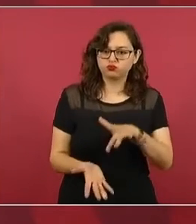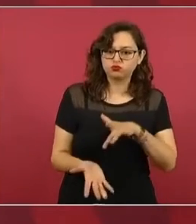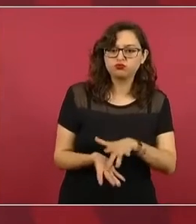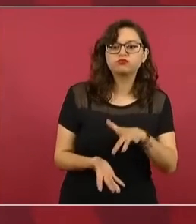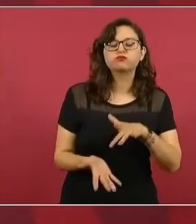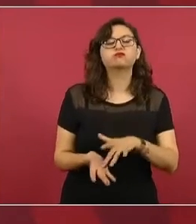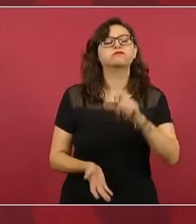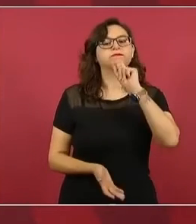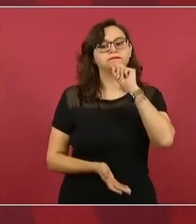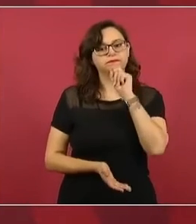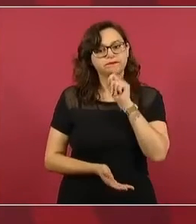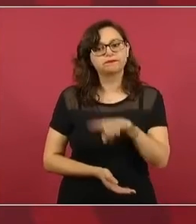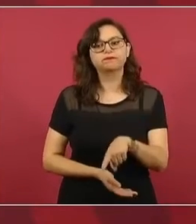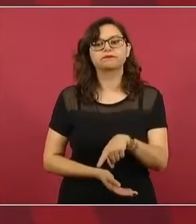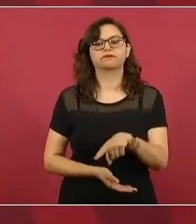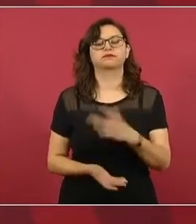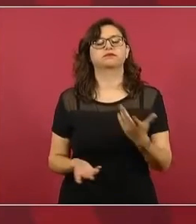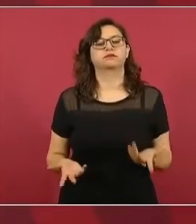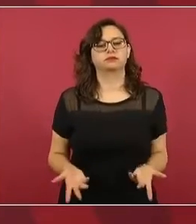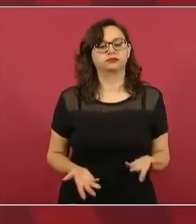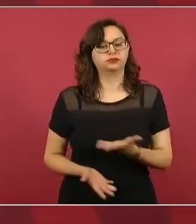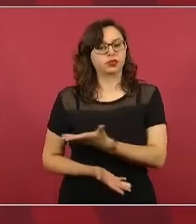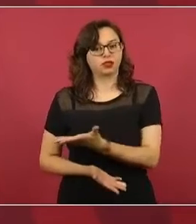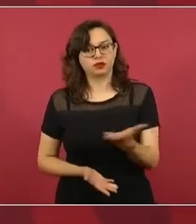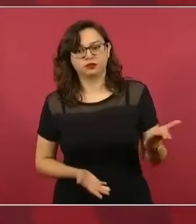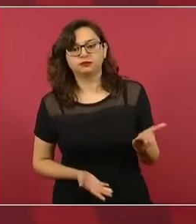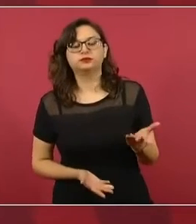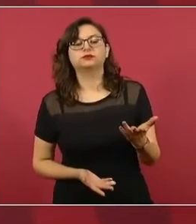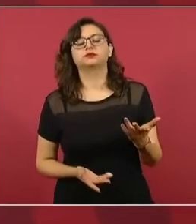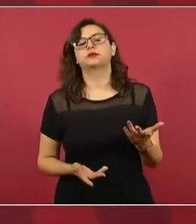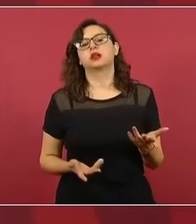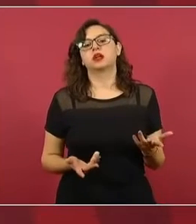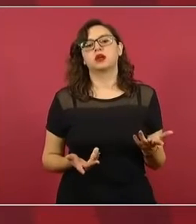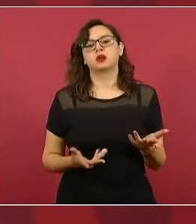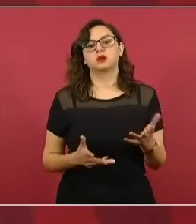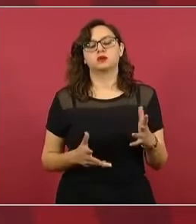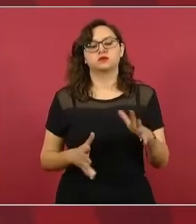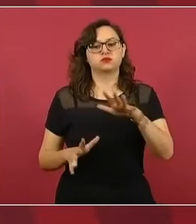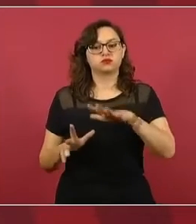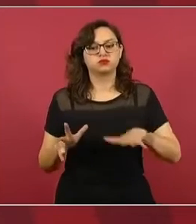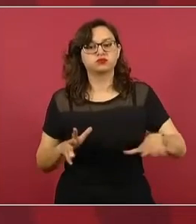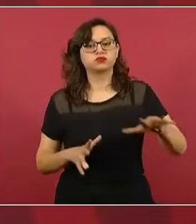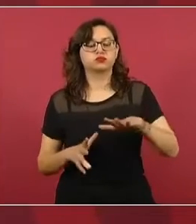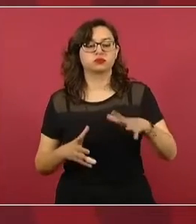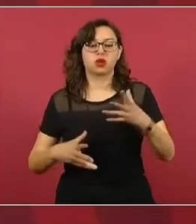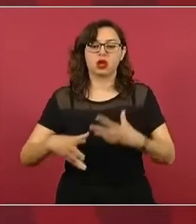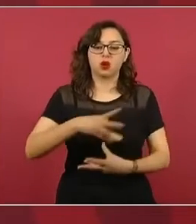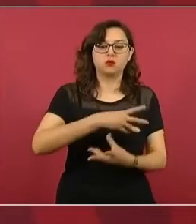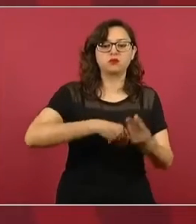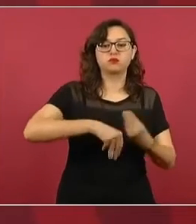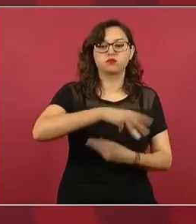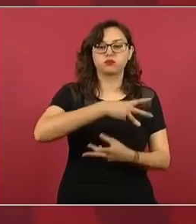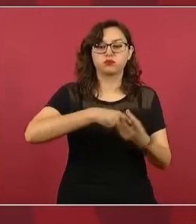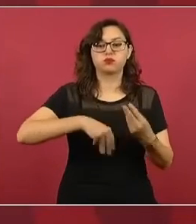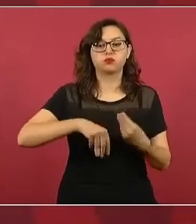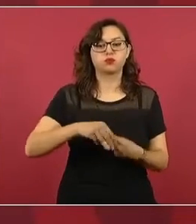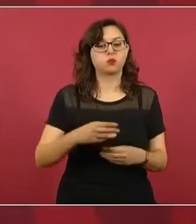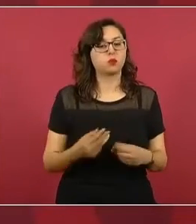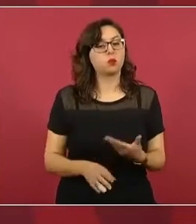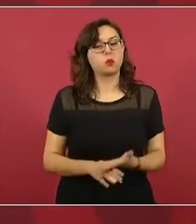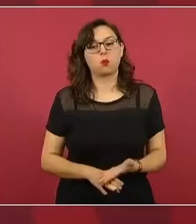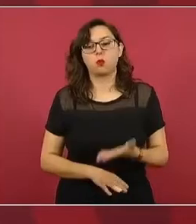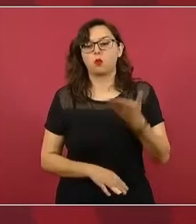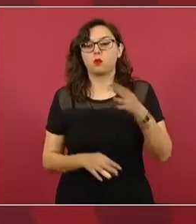empresarios, el sector social de la economía, que es muy importante,